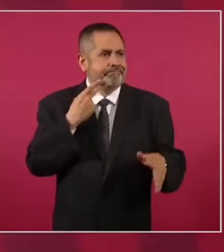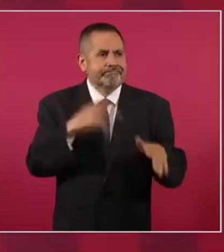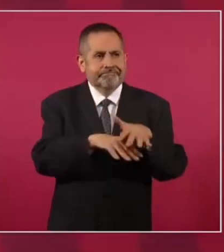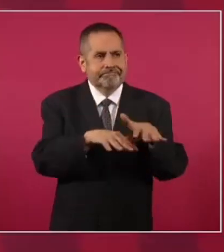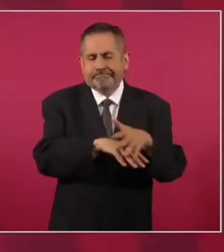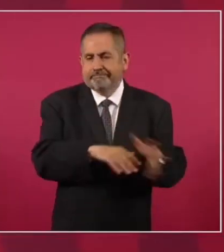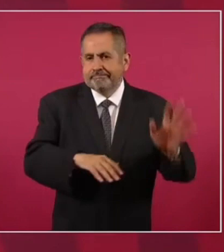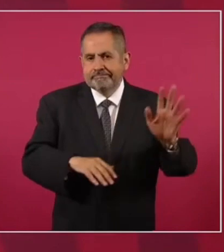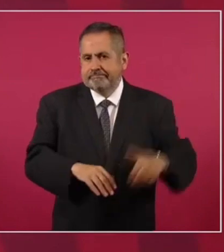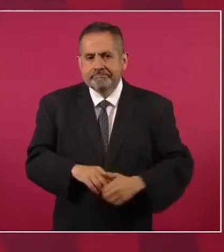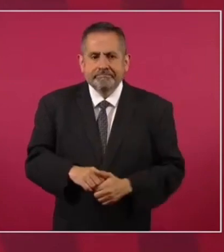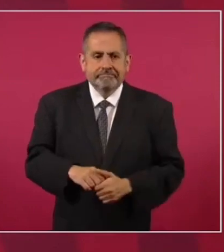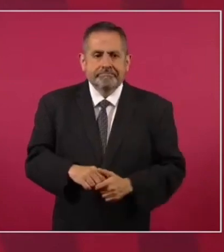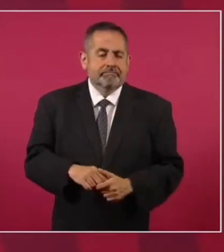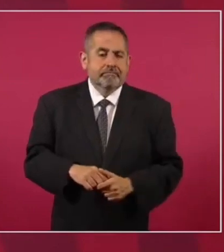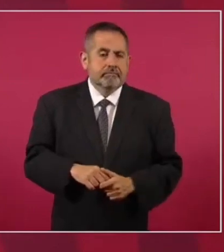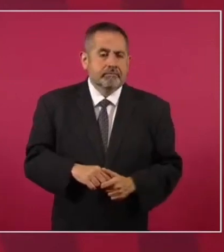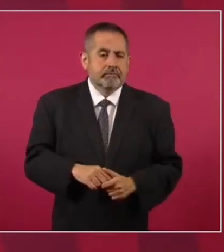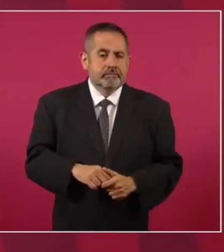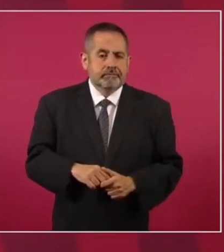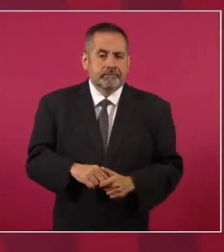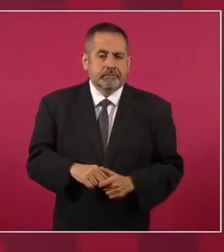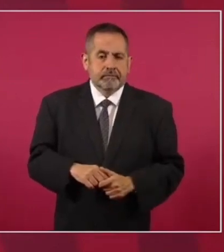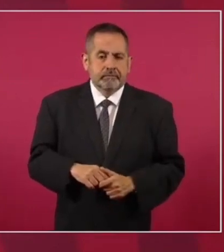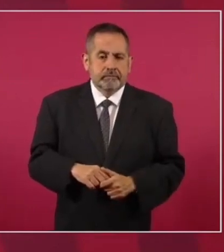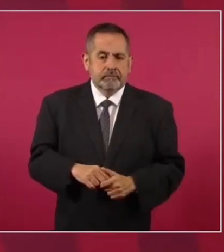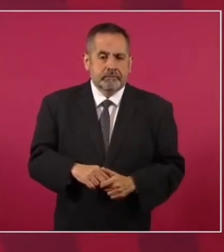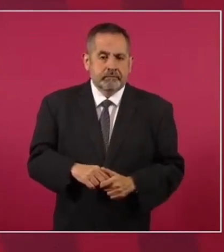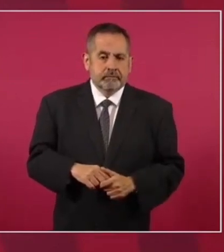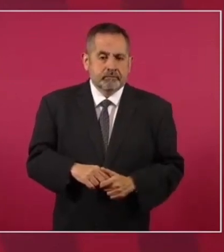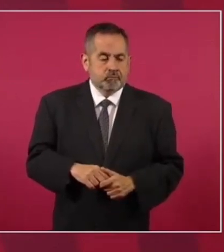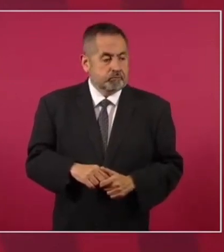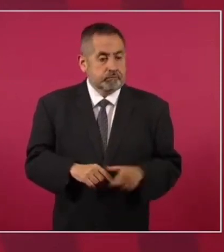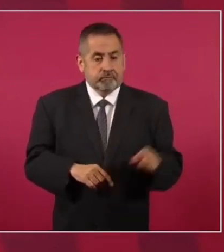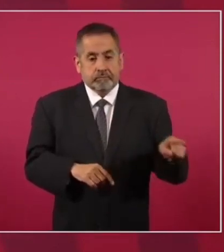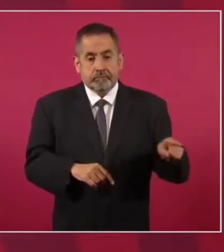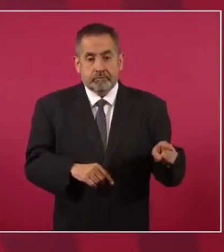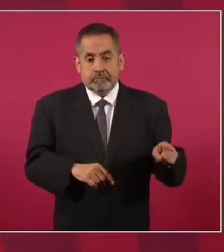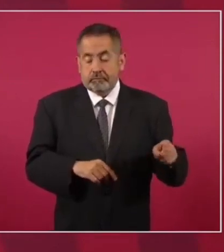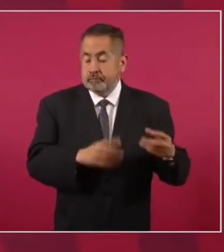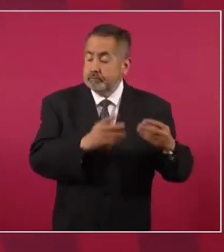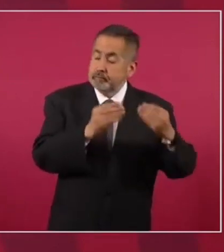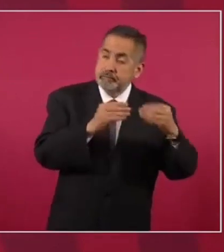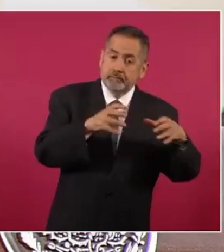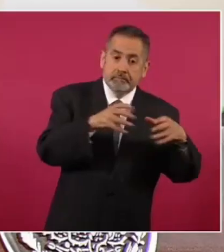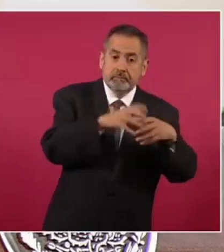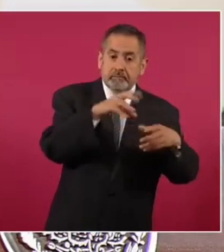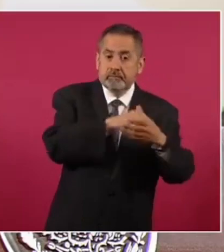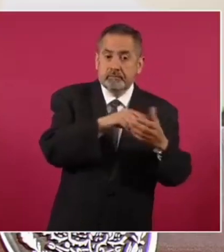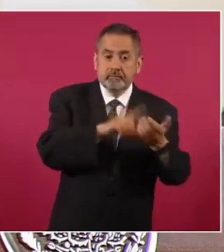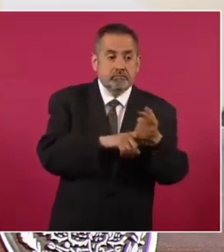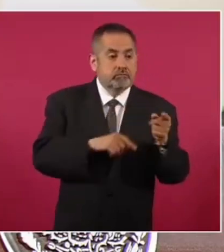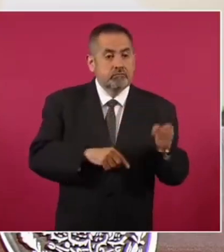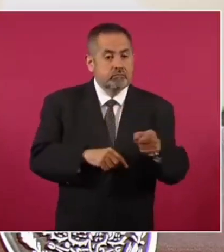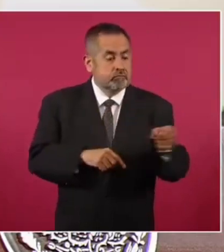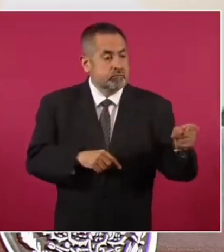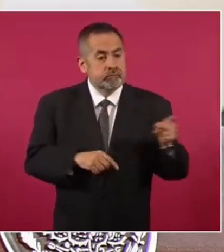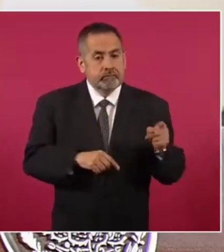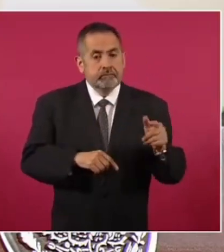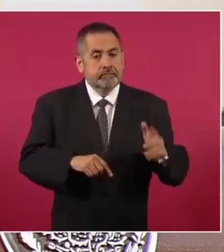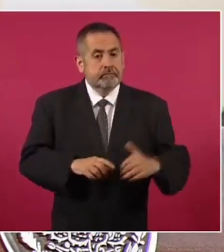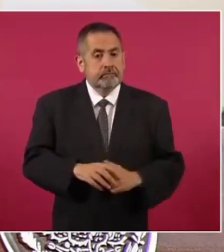corriente, en la que están ya metidos hasta